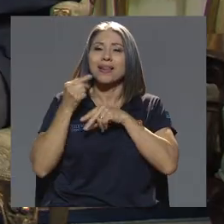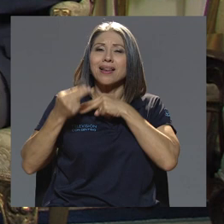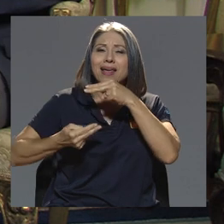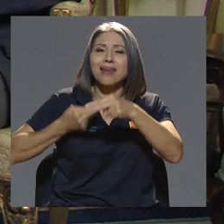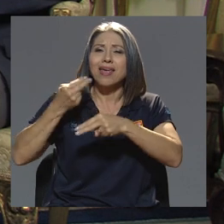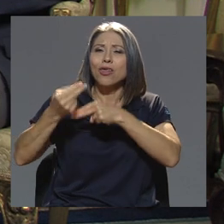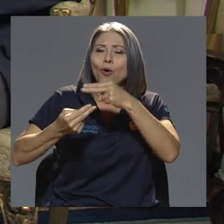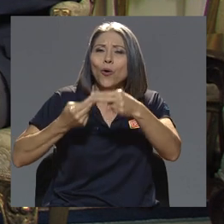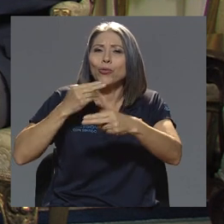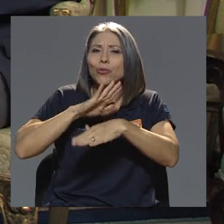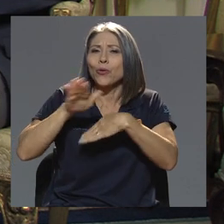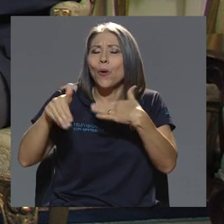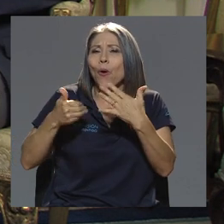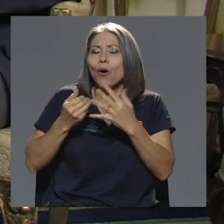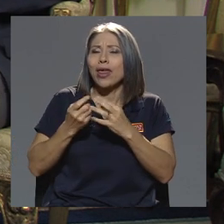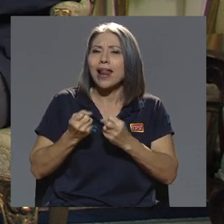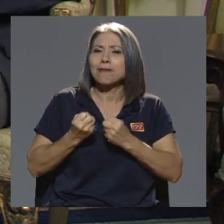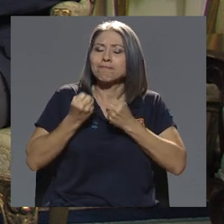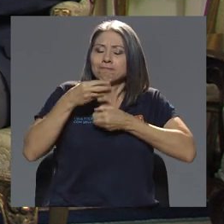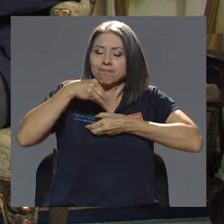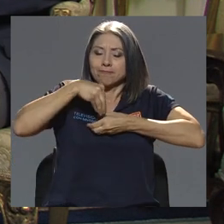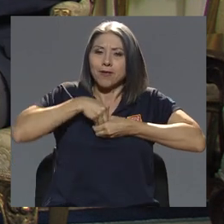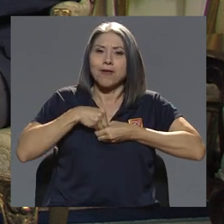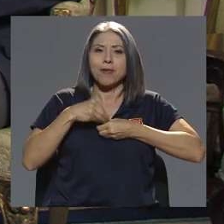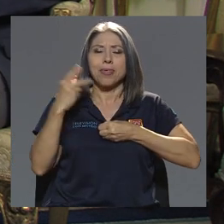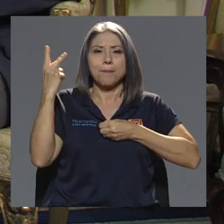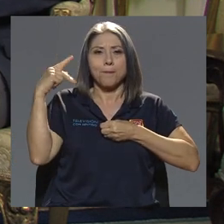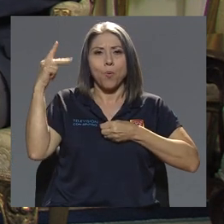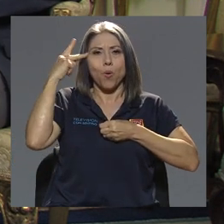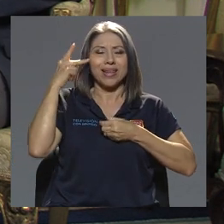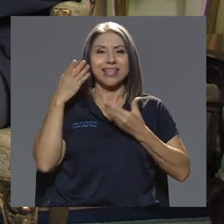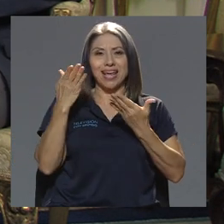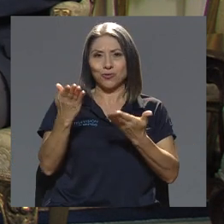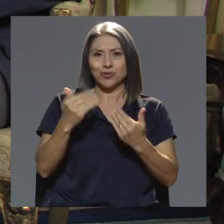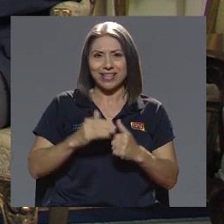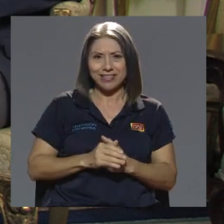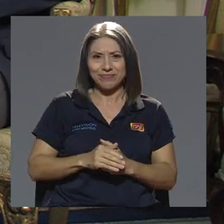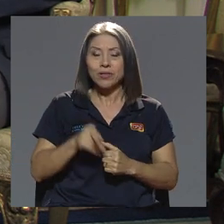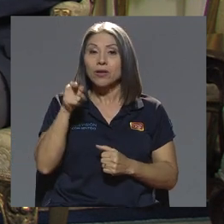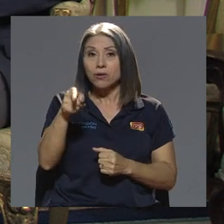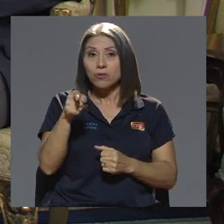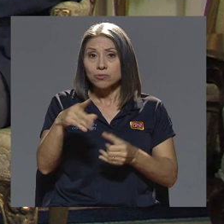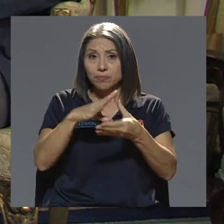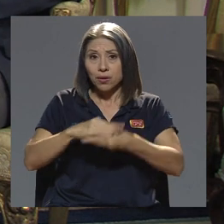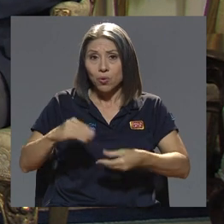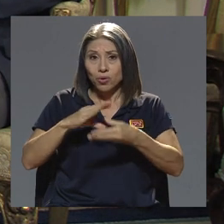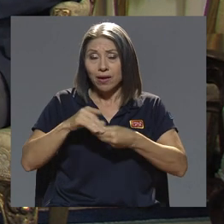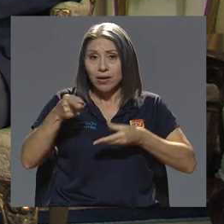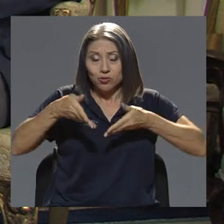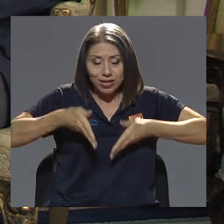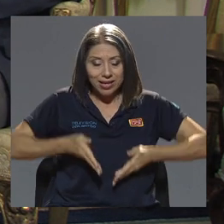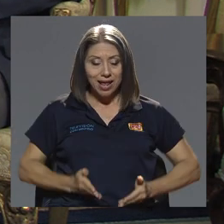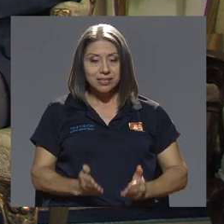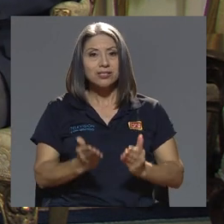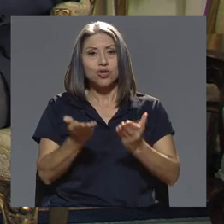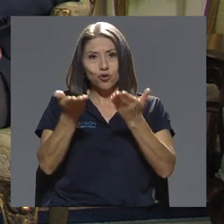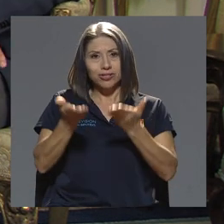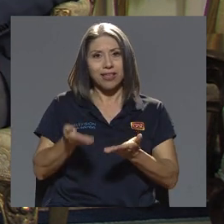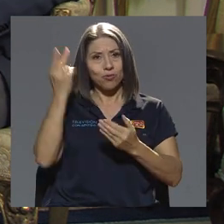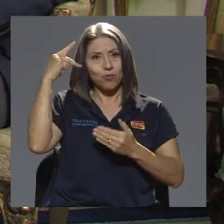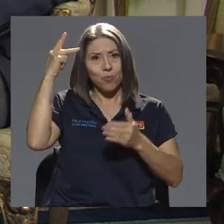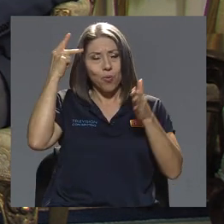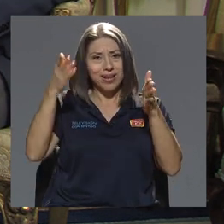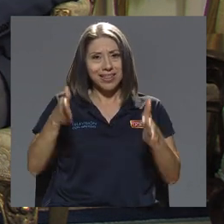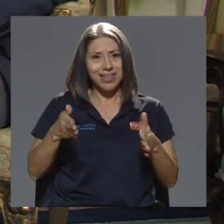sangre, digamos, de política a usted, porque usted me contaba que usted nació siendo de una política, ¿verdad?